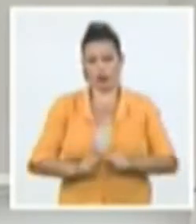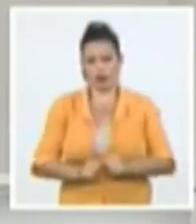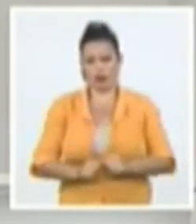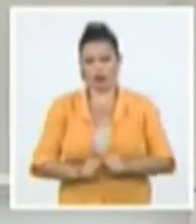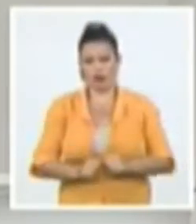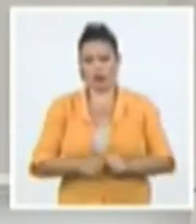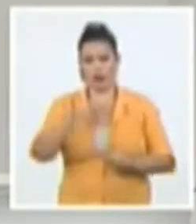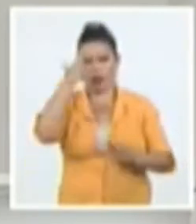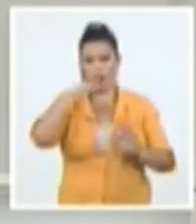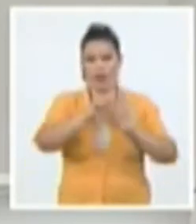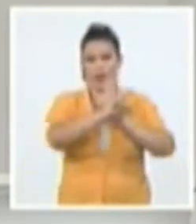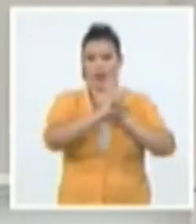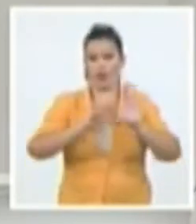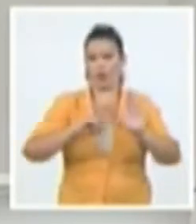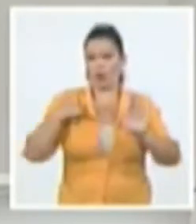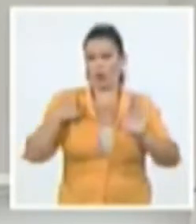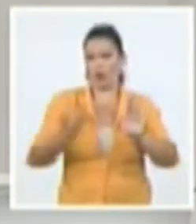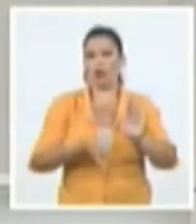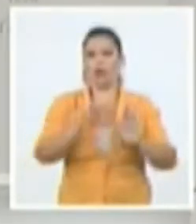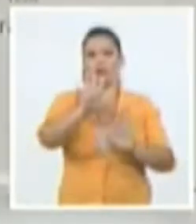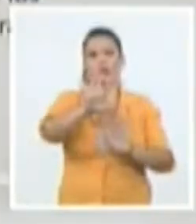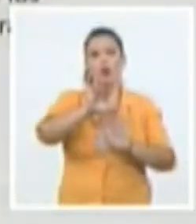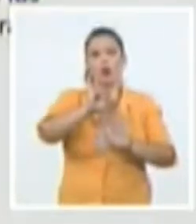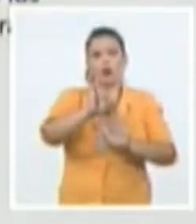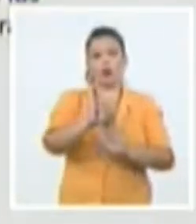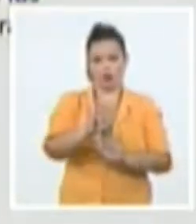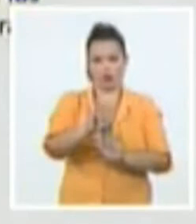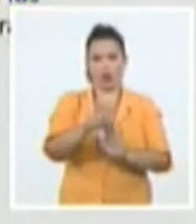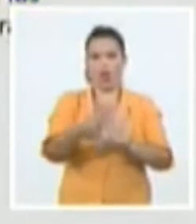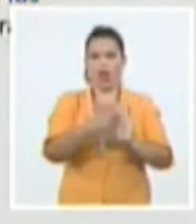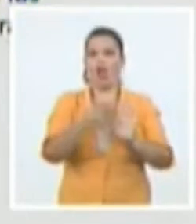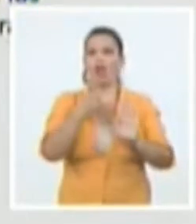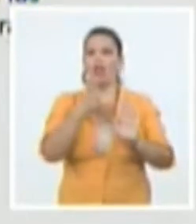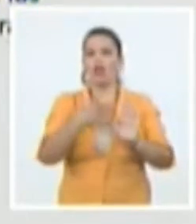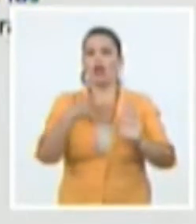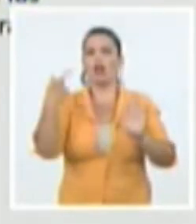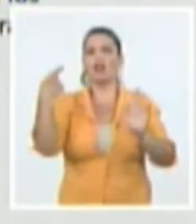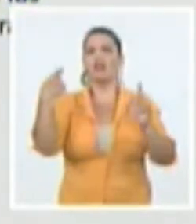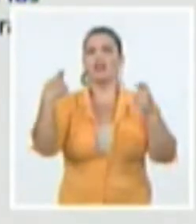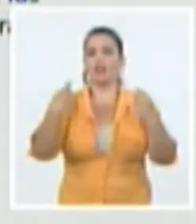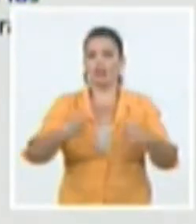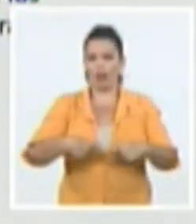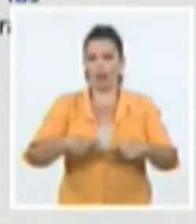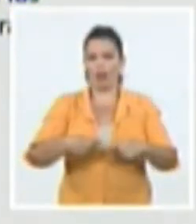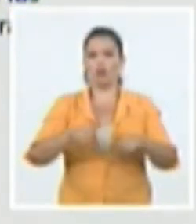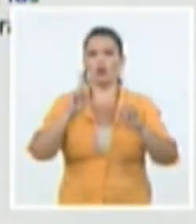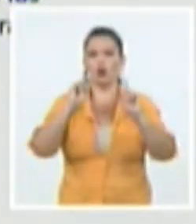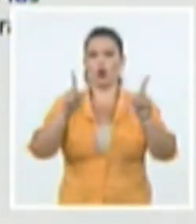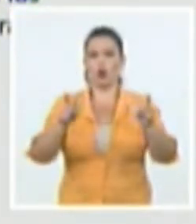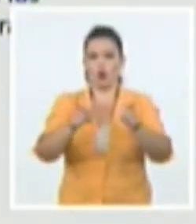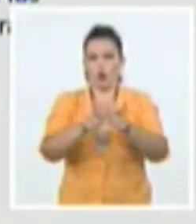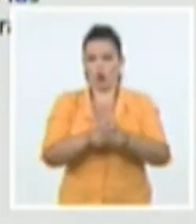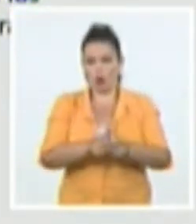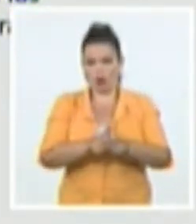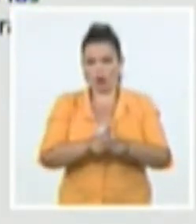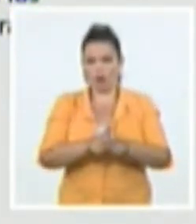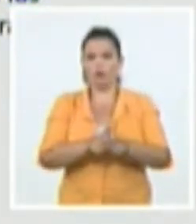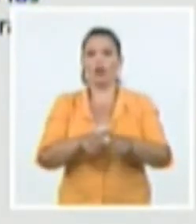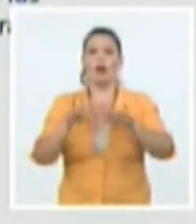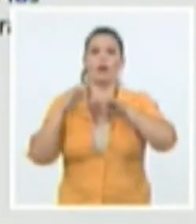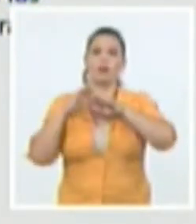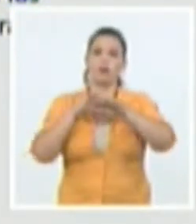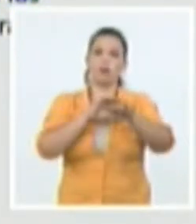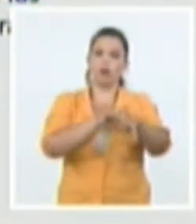56, que refiere los derechos de reunión, manifestación y asociación con fines lícitos